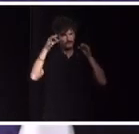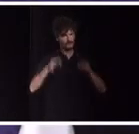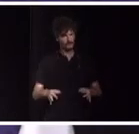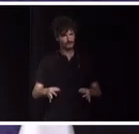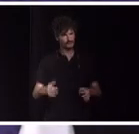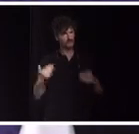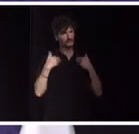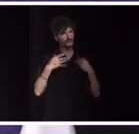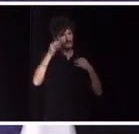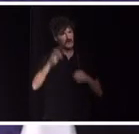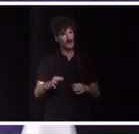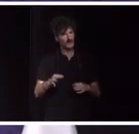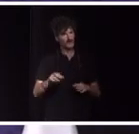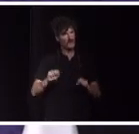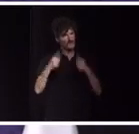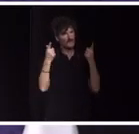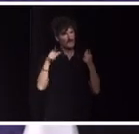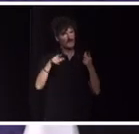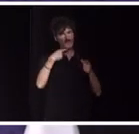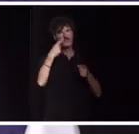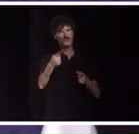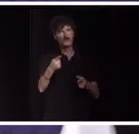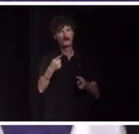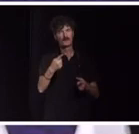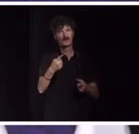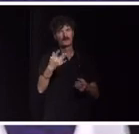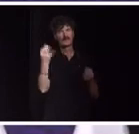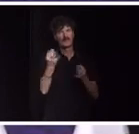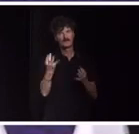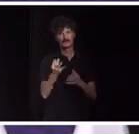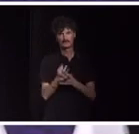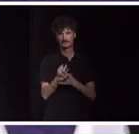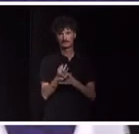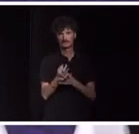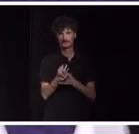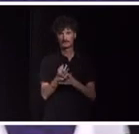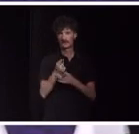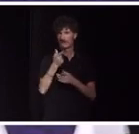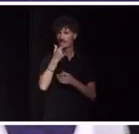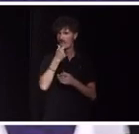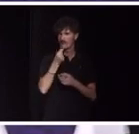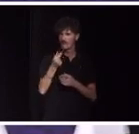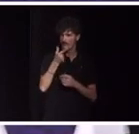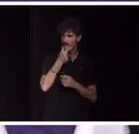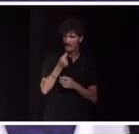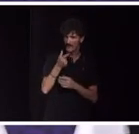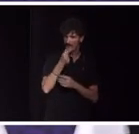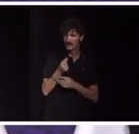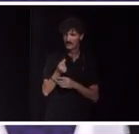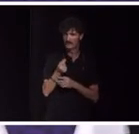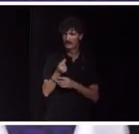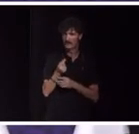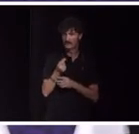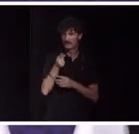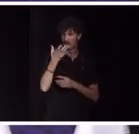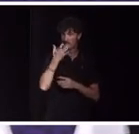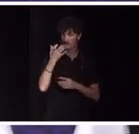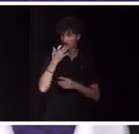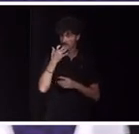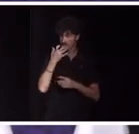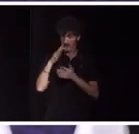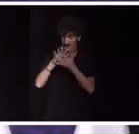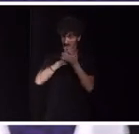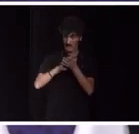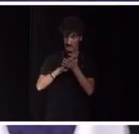verdad oficial. Que se plante y que diga algo tan sencillo como que el colonialismo